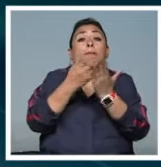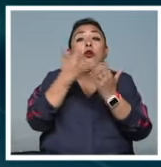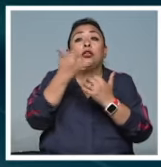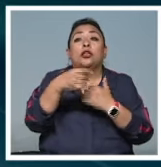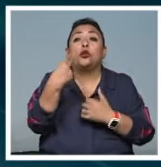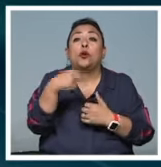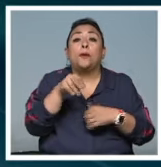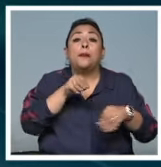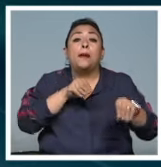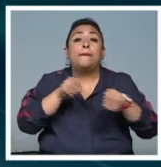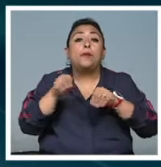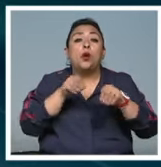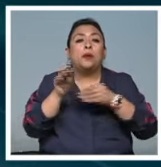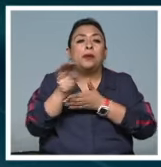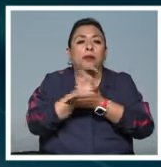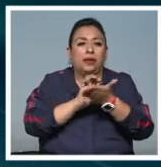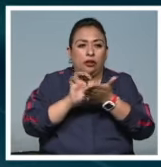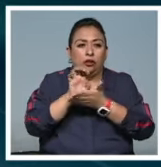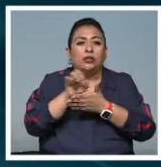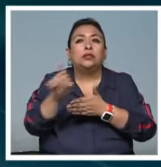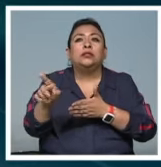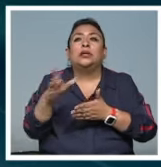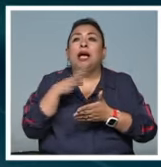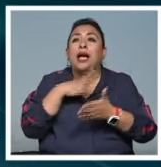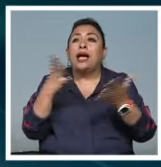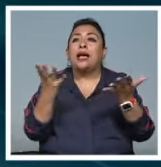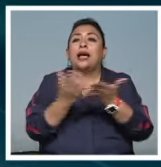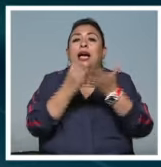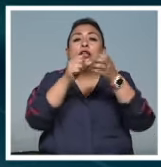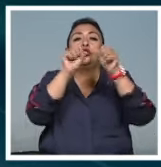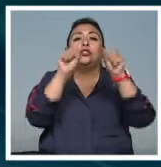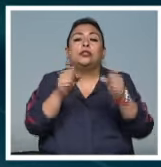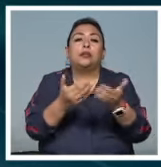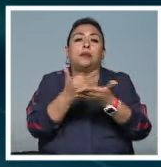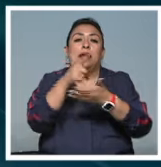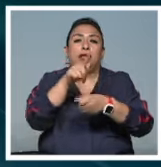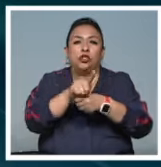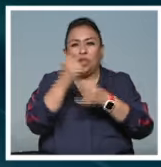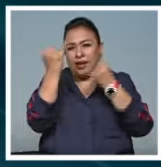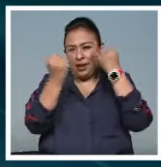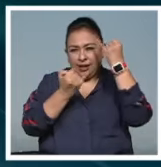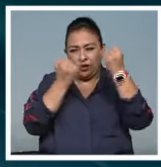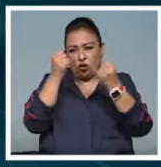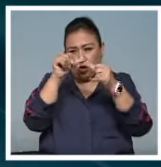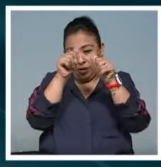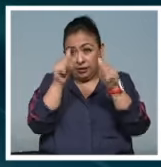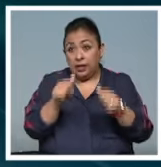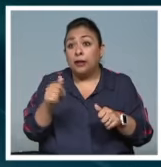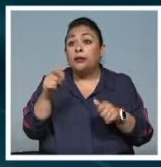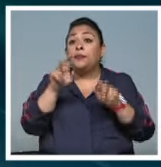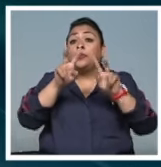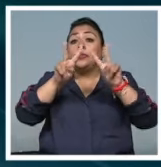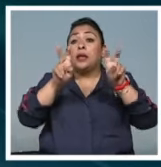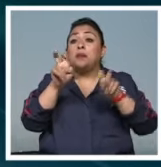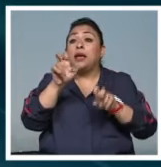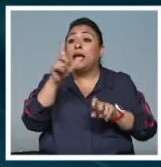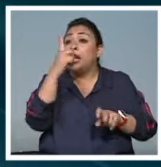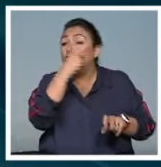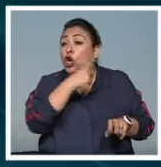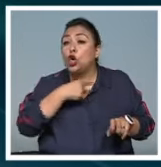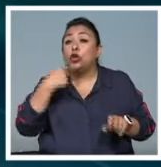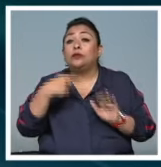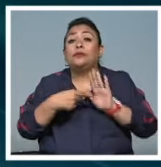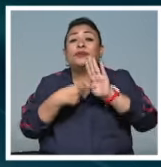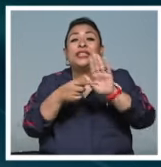llama Movimientos Escénicos, con el cual gana el Sistema Nacional de Creadores de Arte. El Rostro, pieza que se presentó en Santiago de Chile en